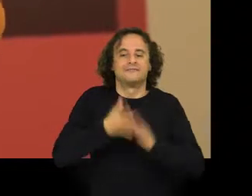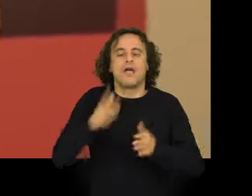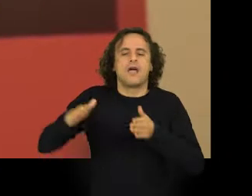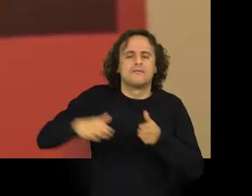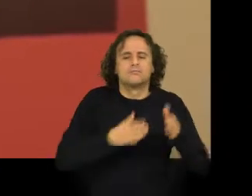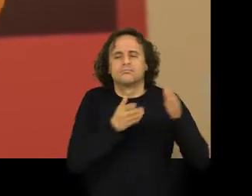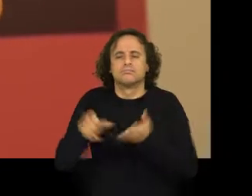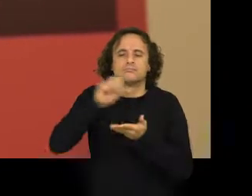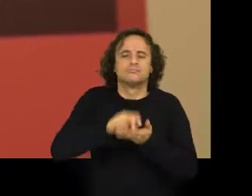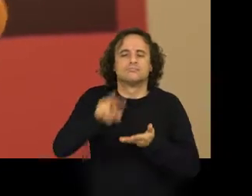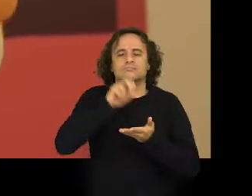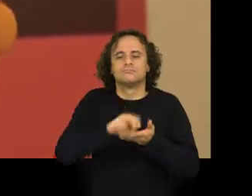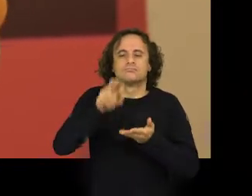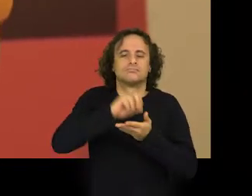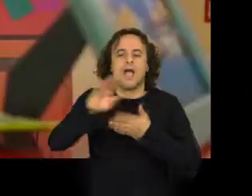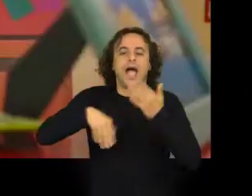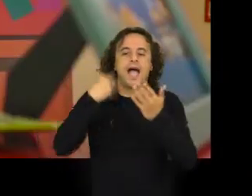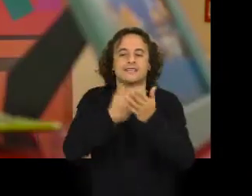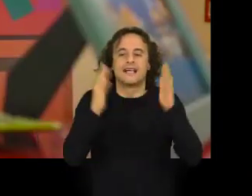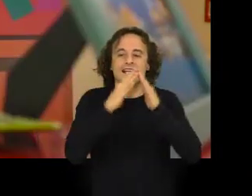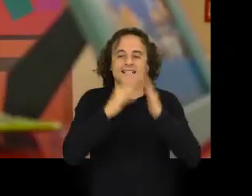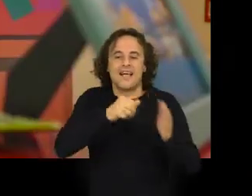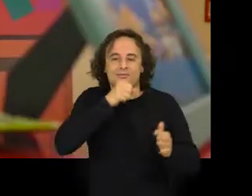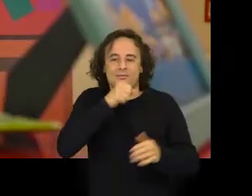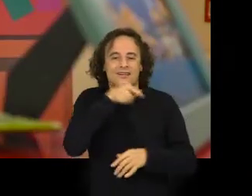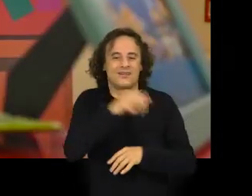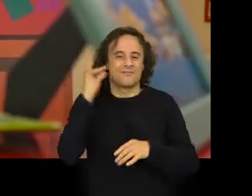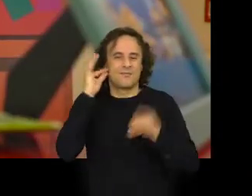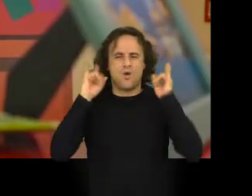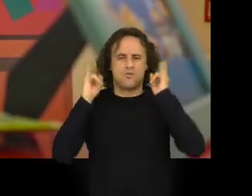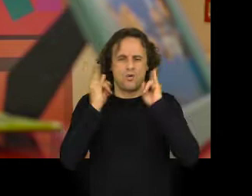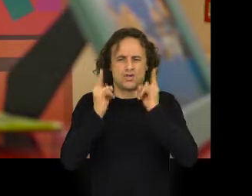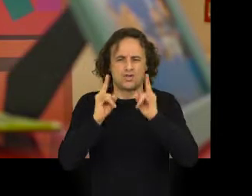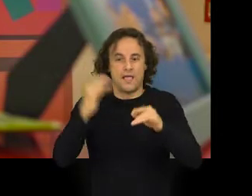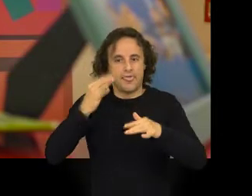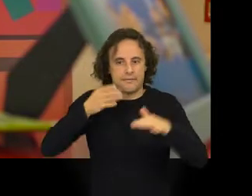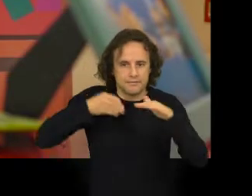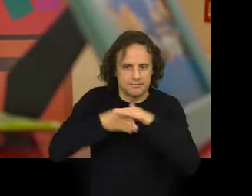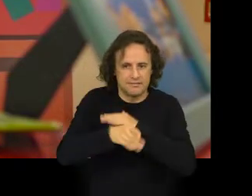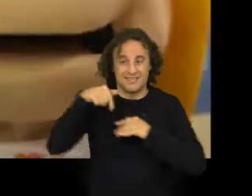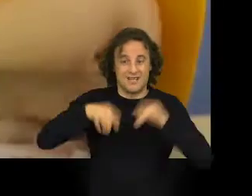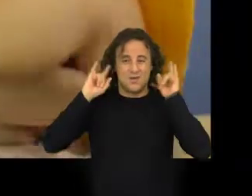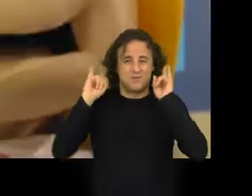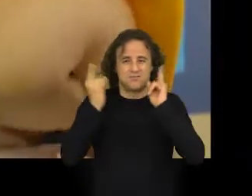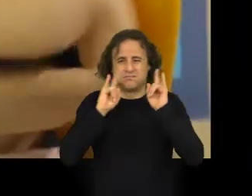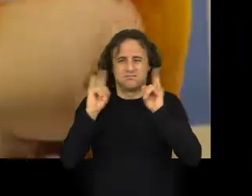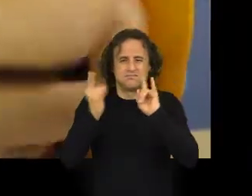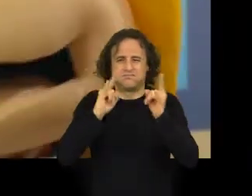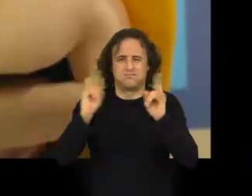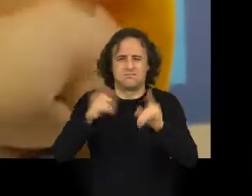camiño que tiña que percorrer Carapuchiña para ir á casa da aboa atravesaba o bosque, unha fraga